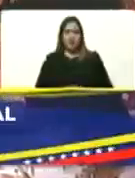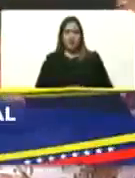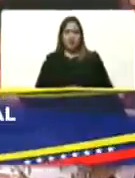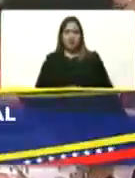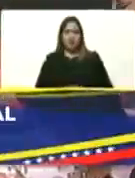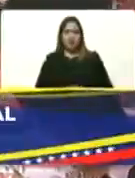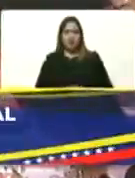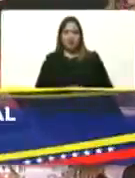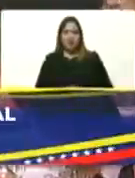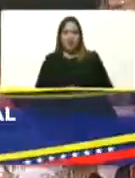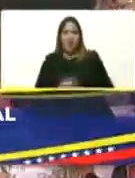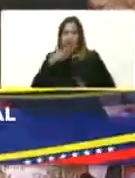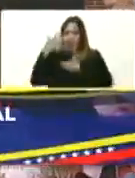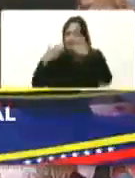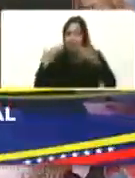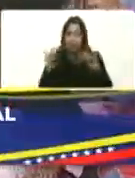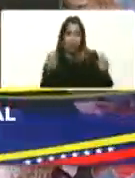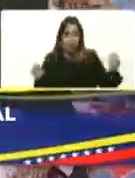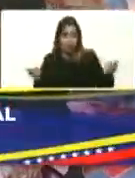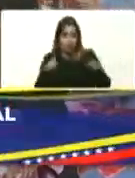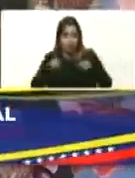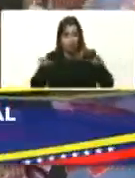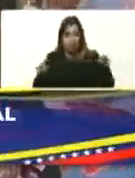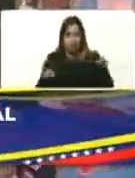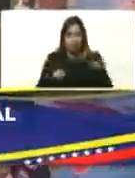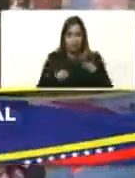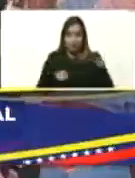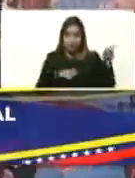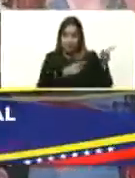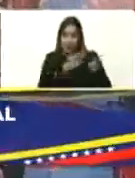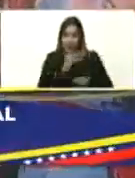Tiene su público, ¿vale? ¿Ah?